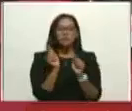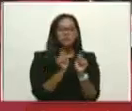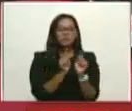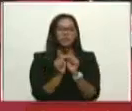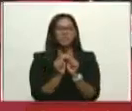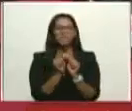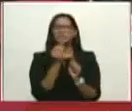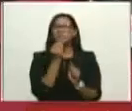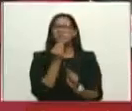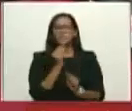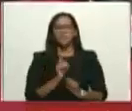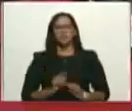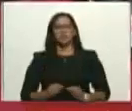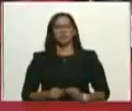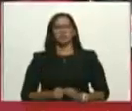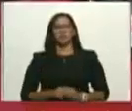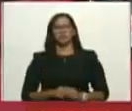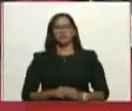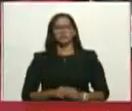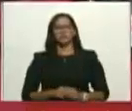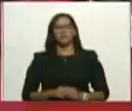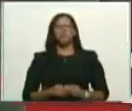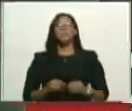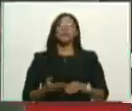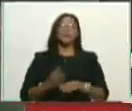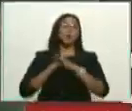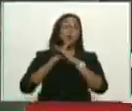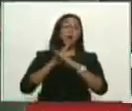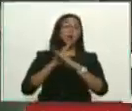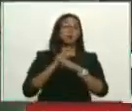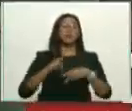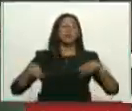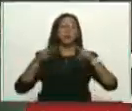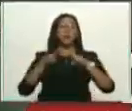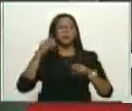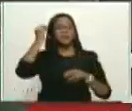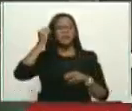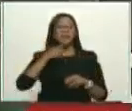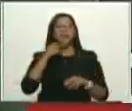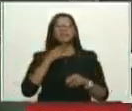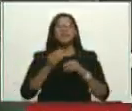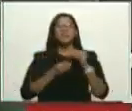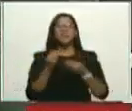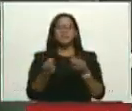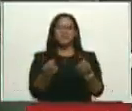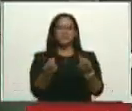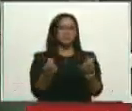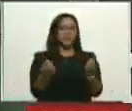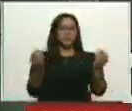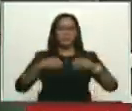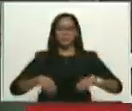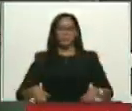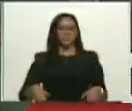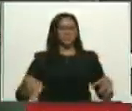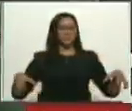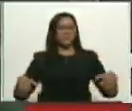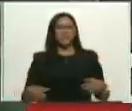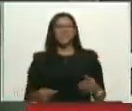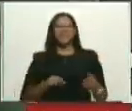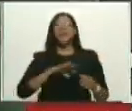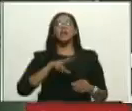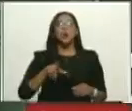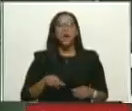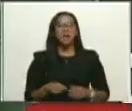hay un pasito. A que los antivalores de creer que la política está hecha para hacer negocios, para enriquecerse, para